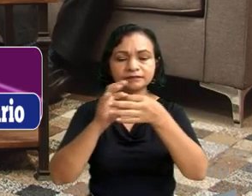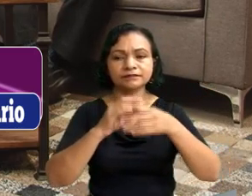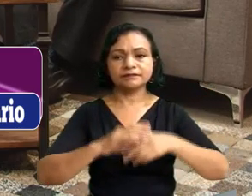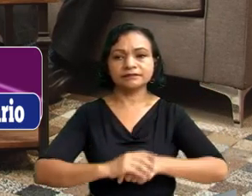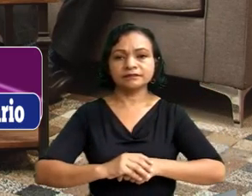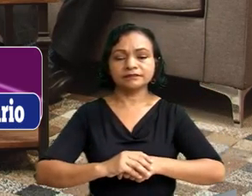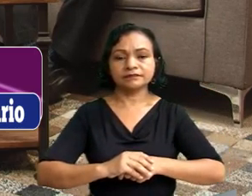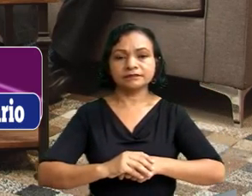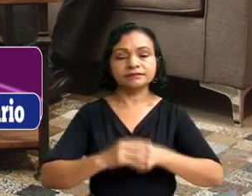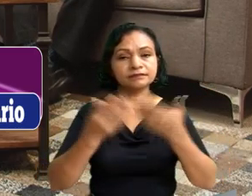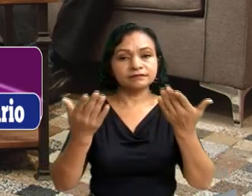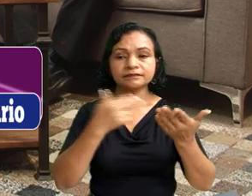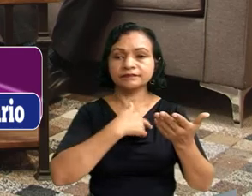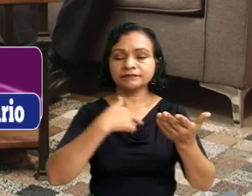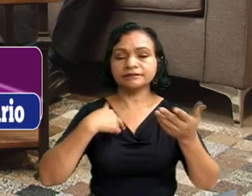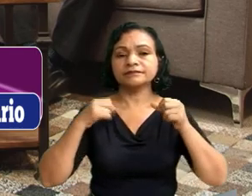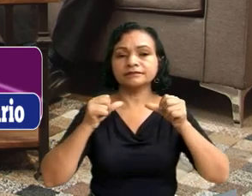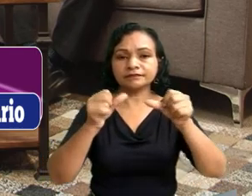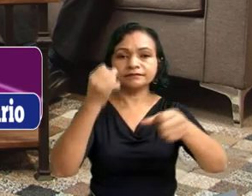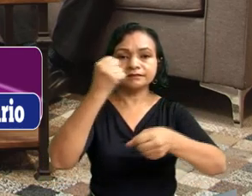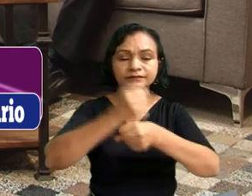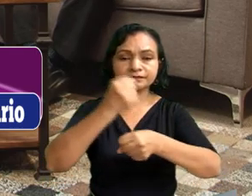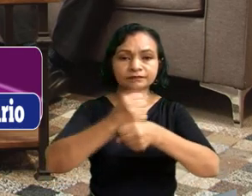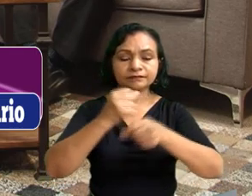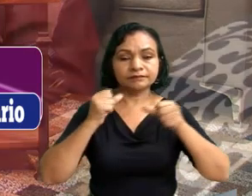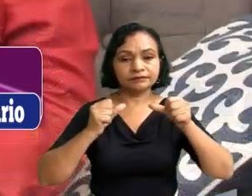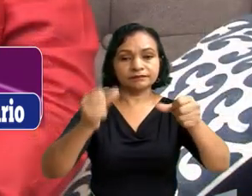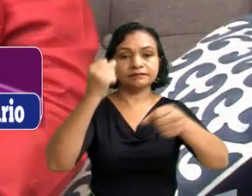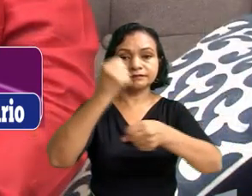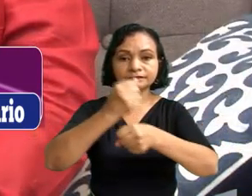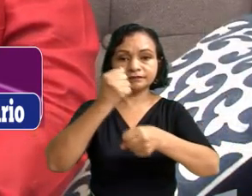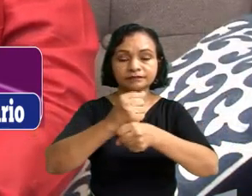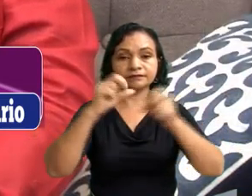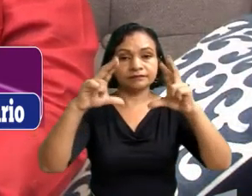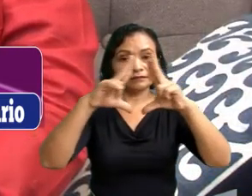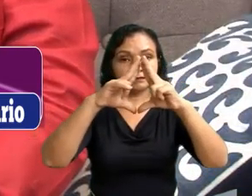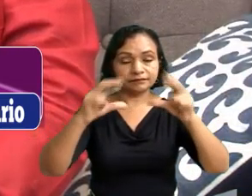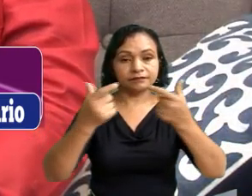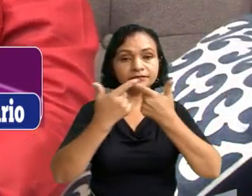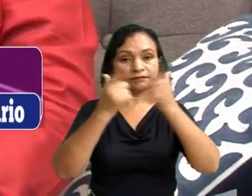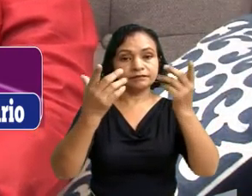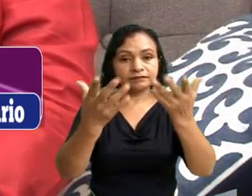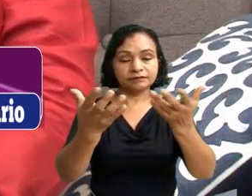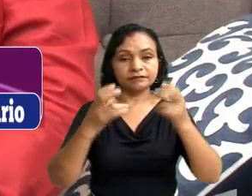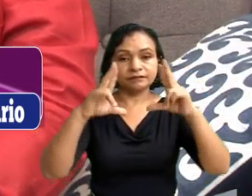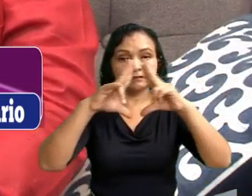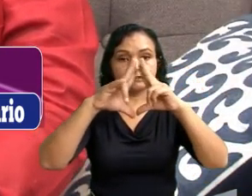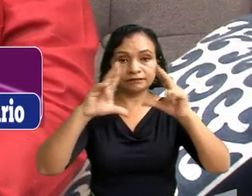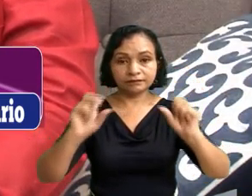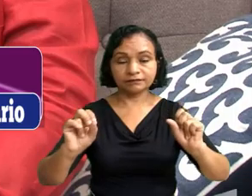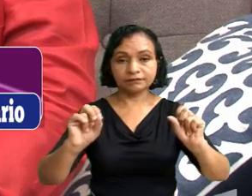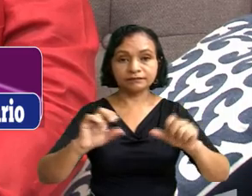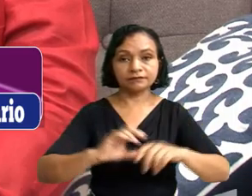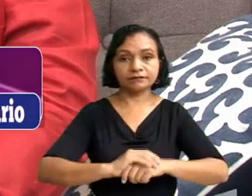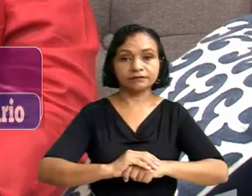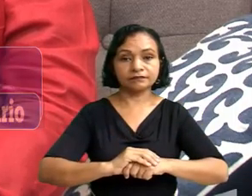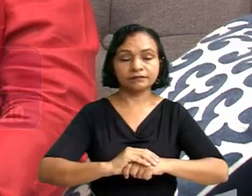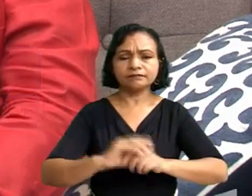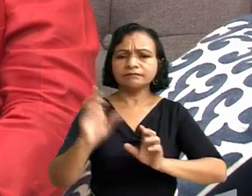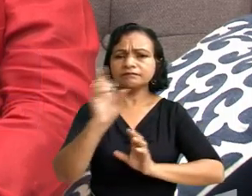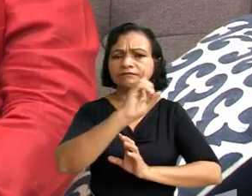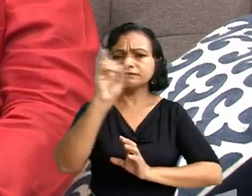y en esa lógica vamos a seguir trabajando vamos a seguir trabajando por una nicaragua no por nicaragua donde